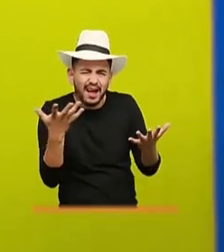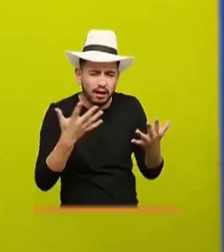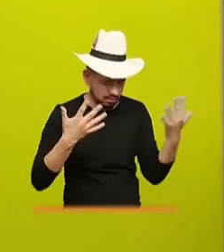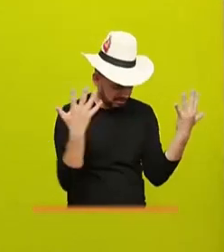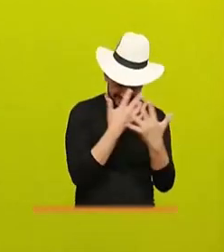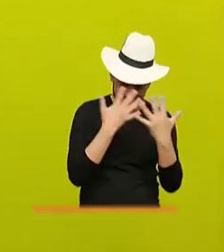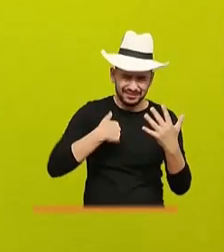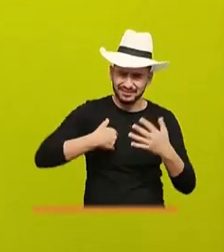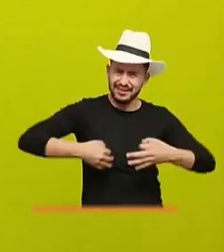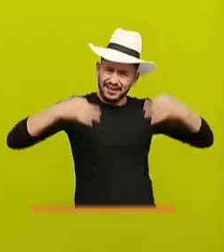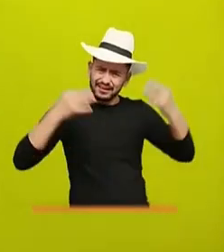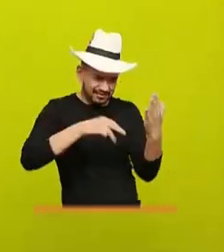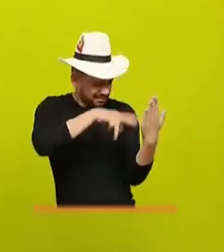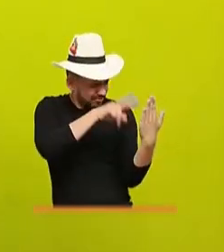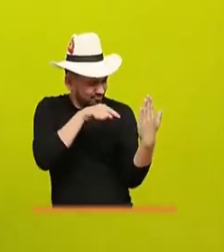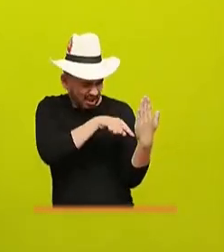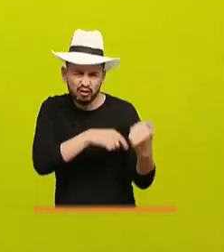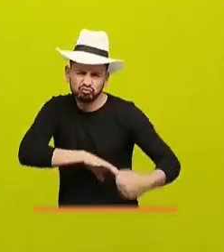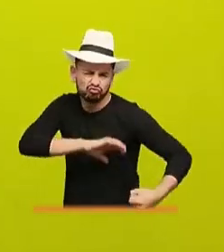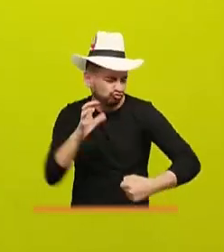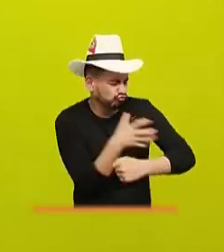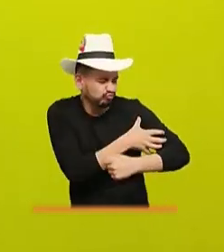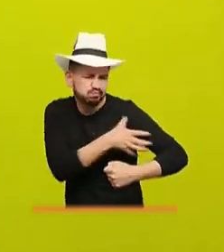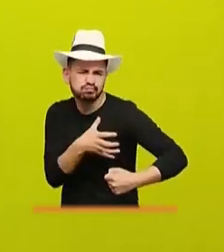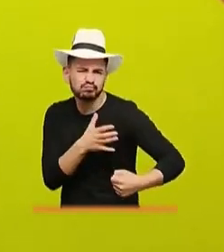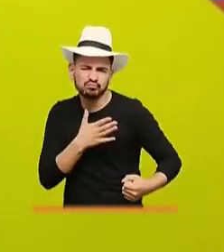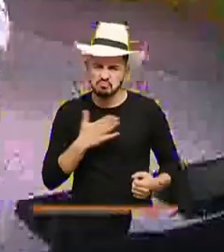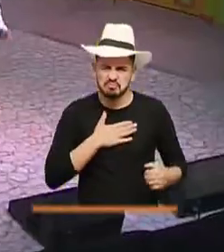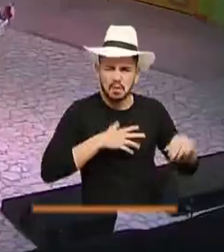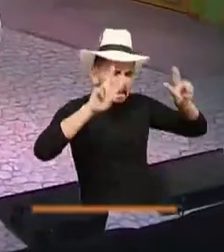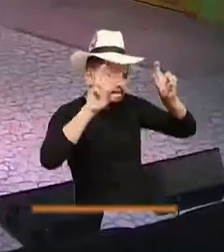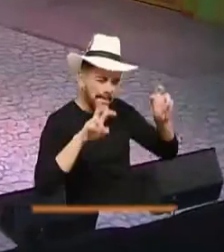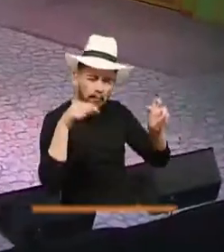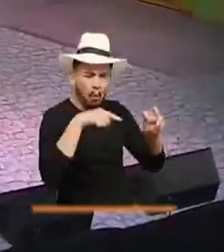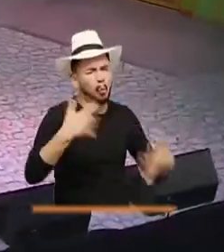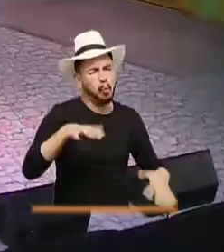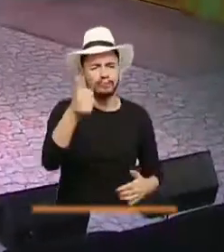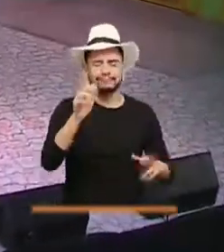un lector de lectura interesante.